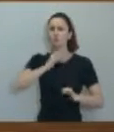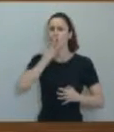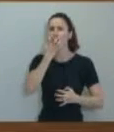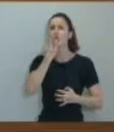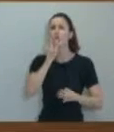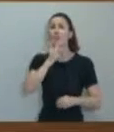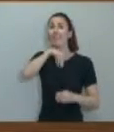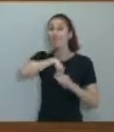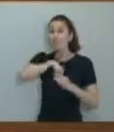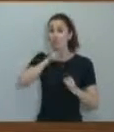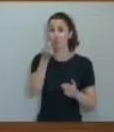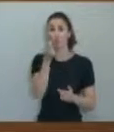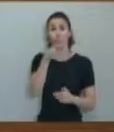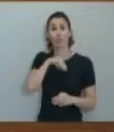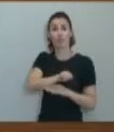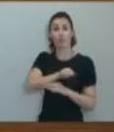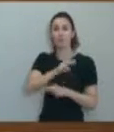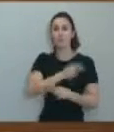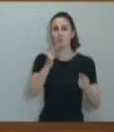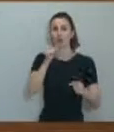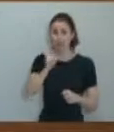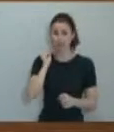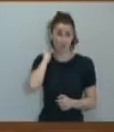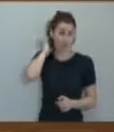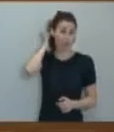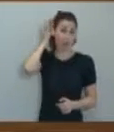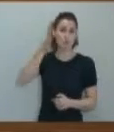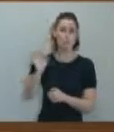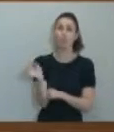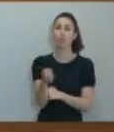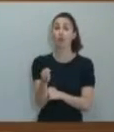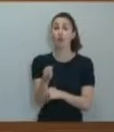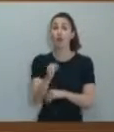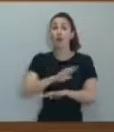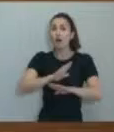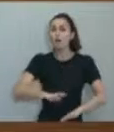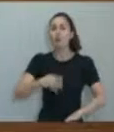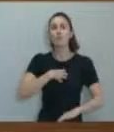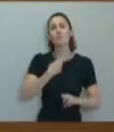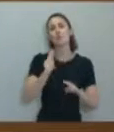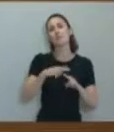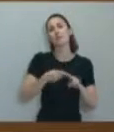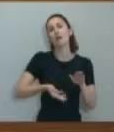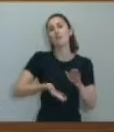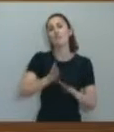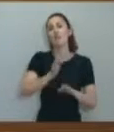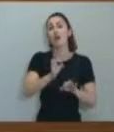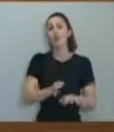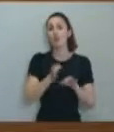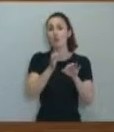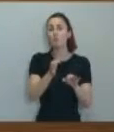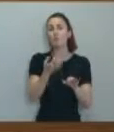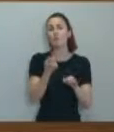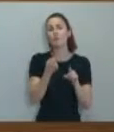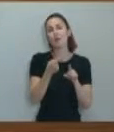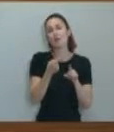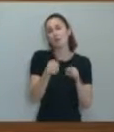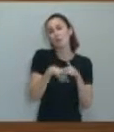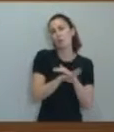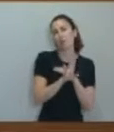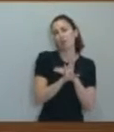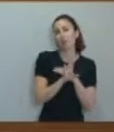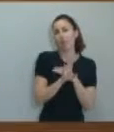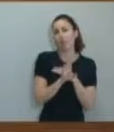aquí no lo hayamos hecho durante muchísimos años no justifica para que esa política se siga aplicando durante más tiempo y sigamos escondiendo la